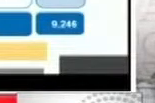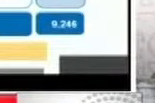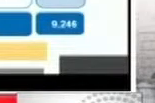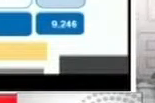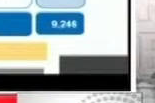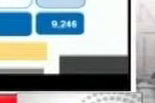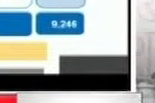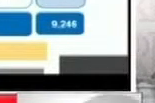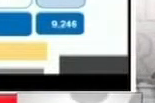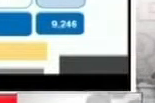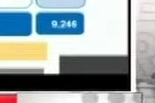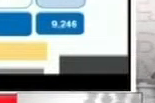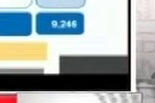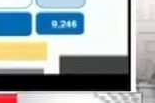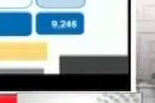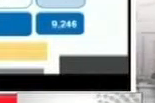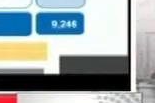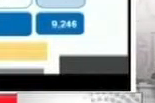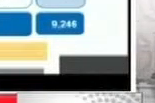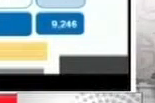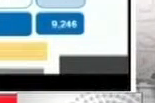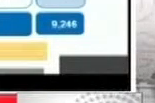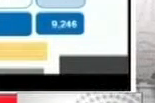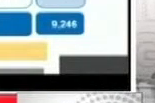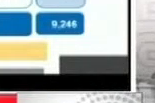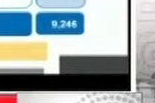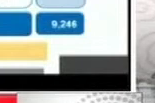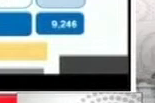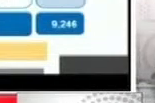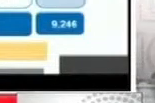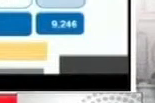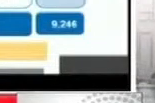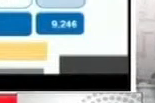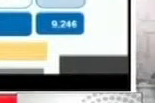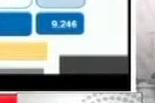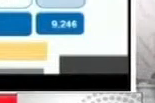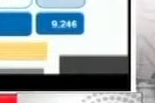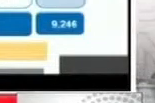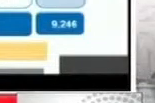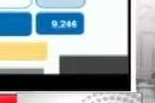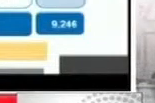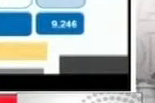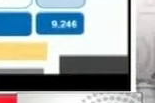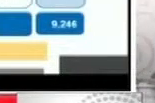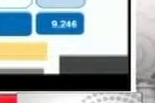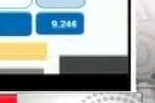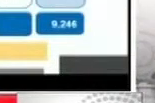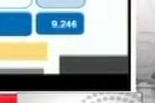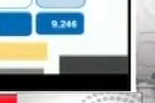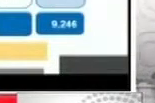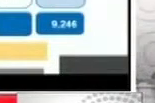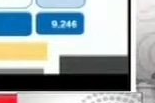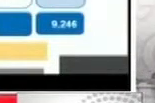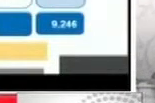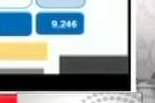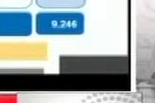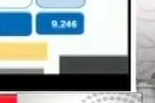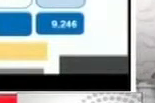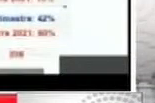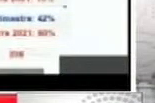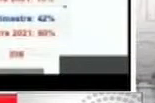septiembre de este año, ¿no? En concepto de el dinero para la emergencia sanitaria, la que sigue.